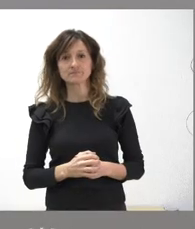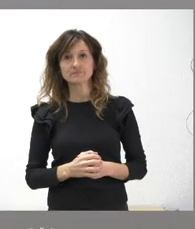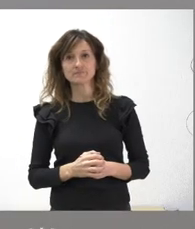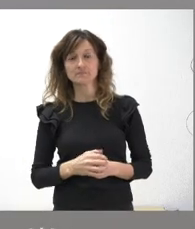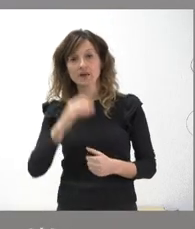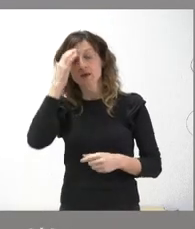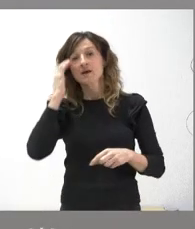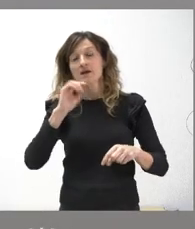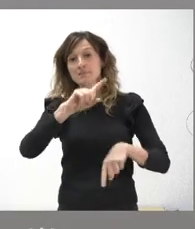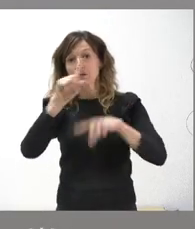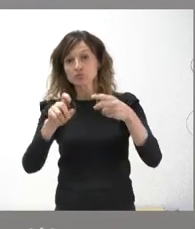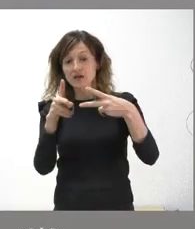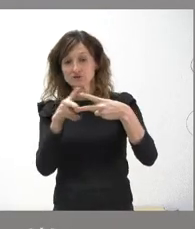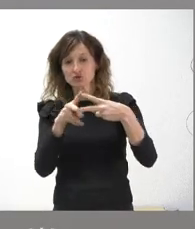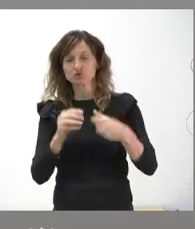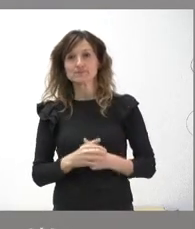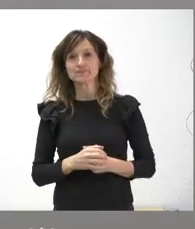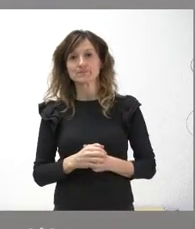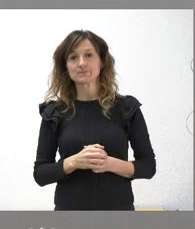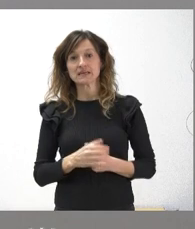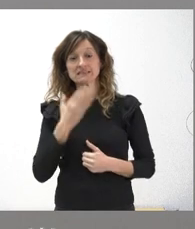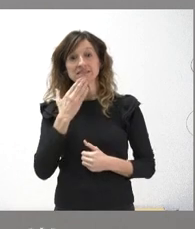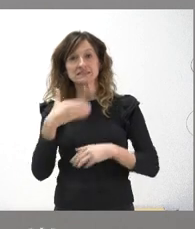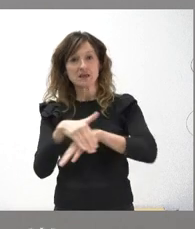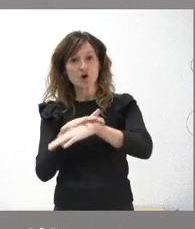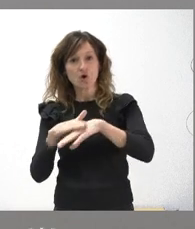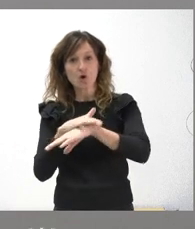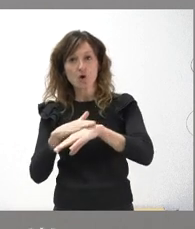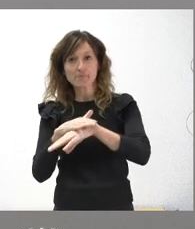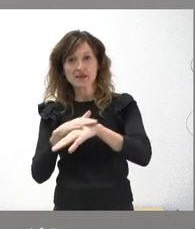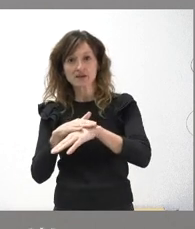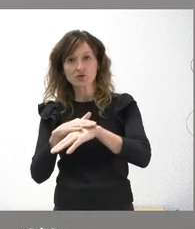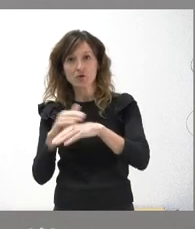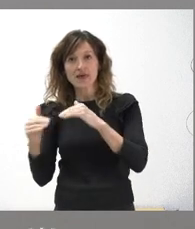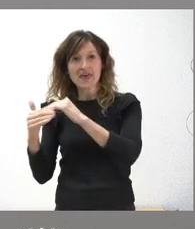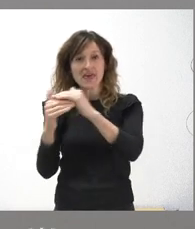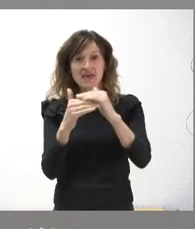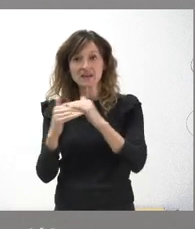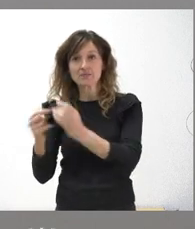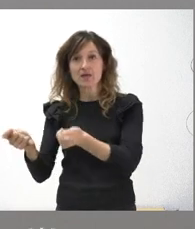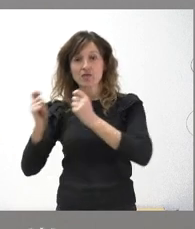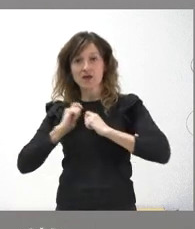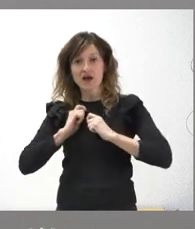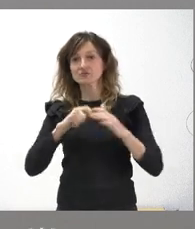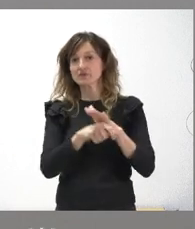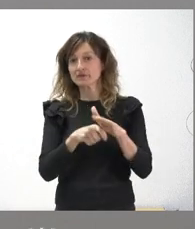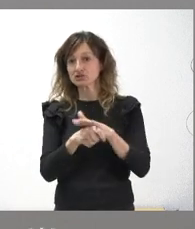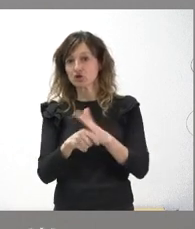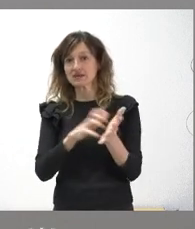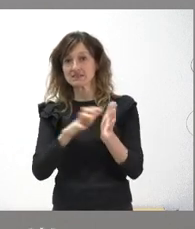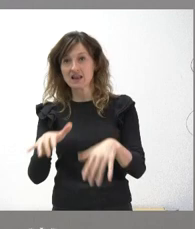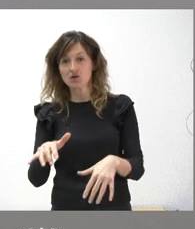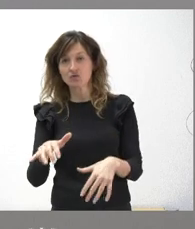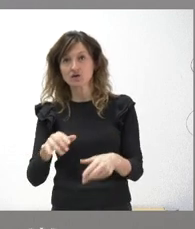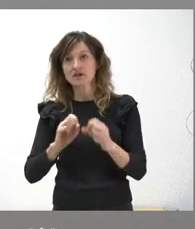dos cuestiones que usted plantea si el gobierno nos da un trato equilibrado a los demás lo que tiene que hacer es hacer esas inversiones En Castilla León y ya le diremos